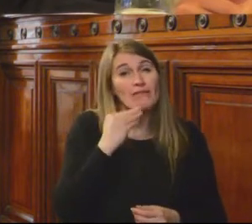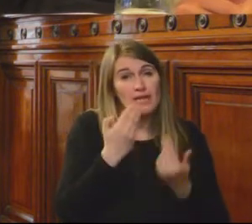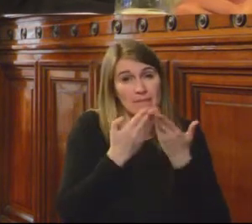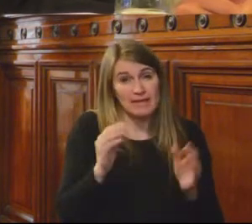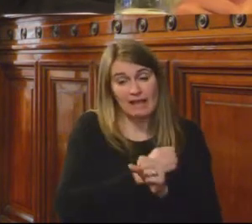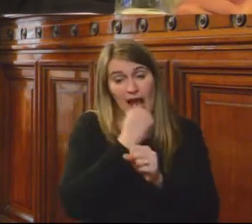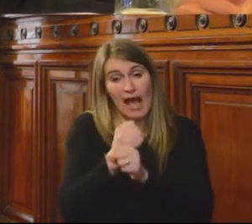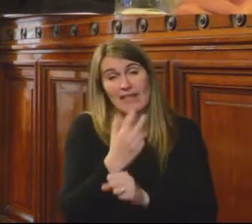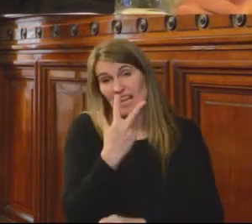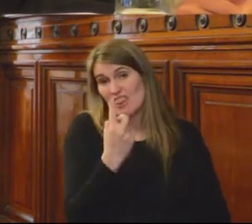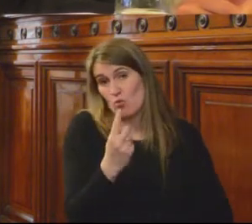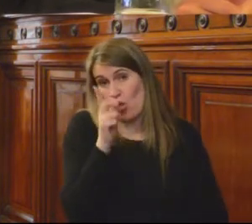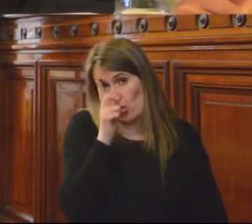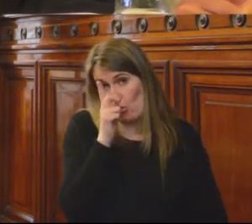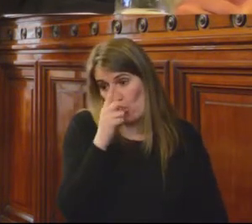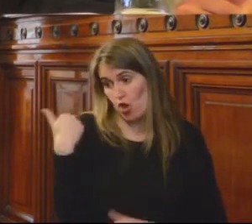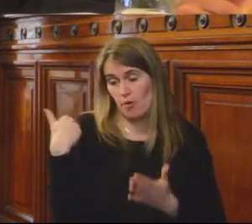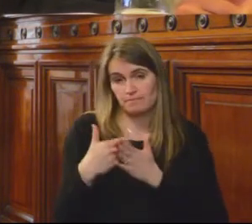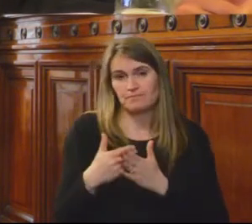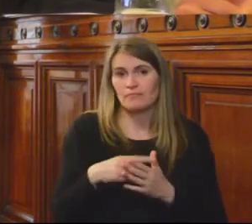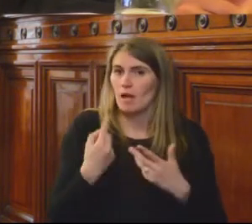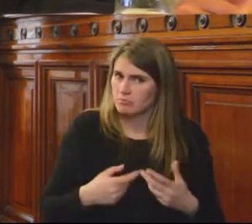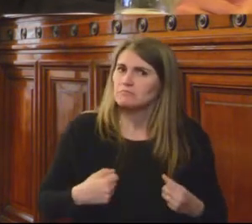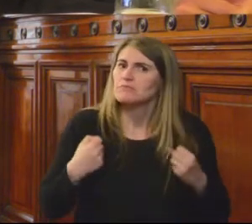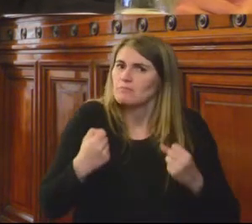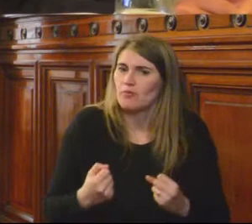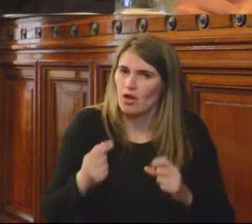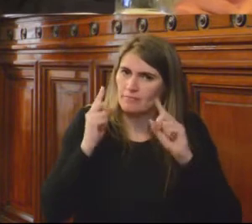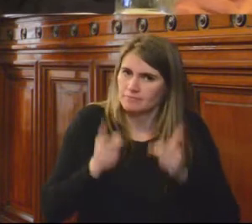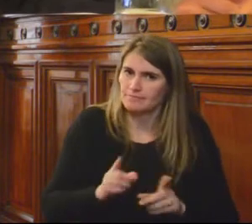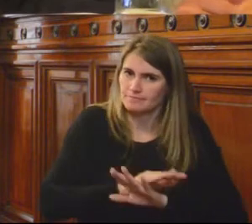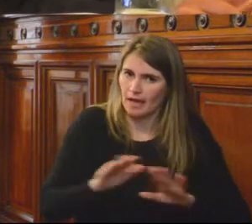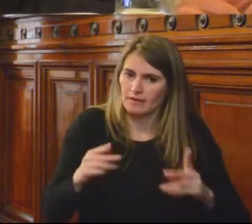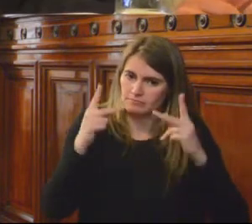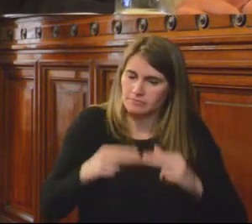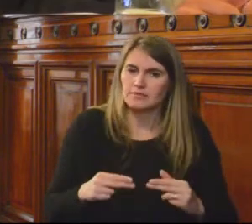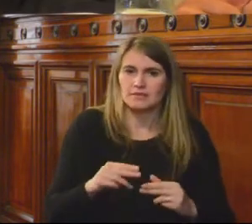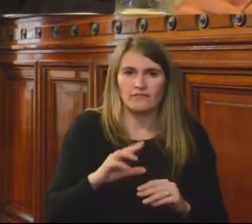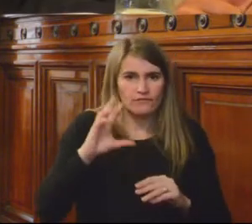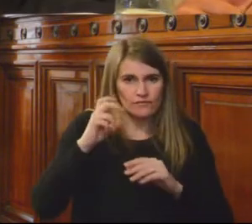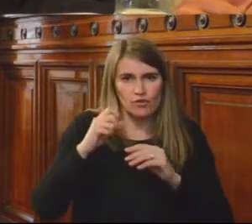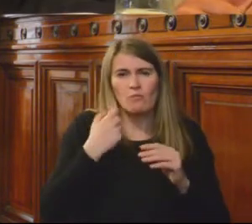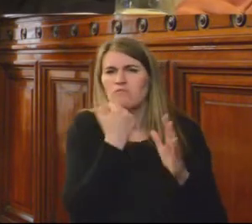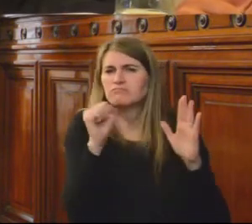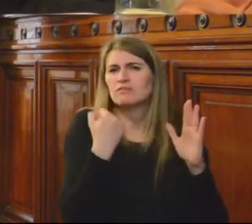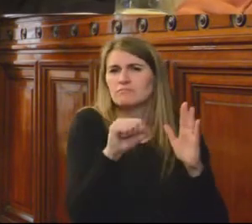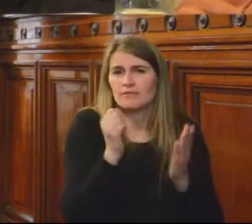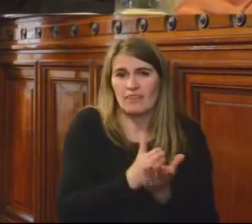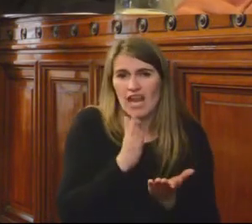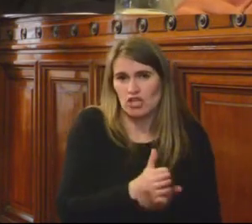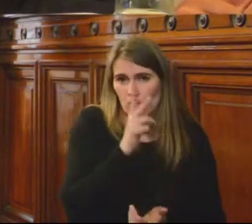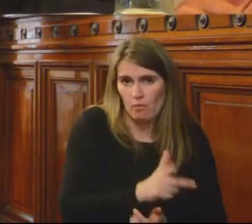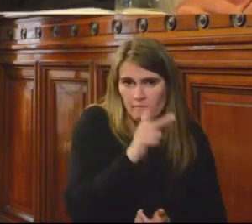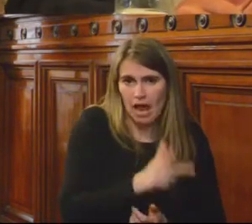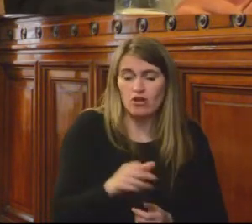de julio, mediante la cual se pretendió imponer un patrón de opiniones sobre la presunta violación sistemática de derechos humanos y represión de